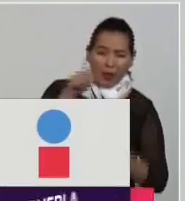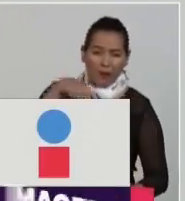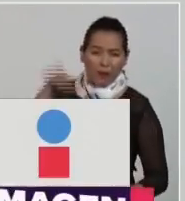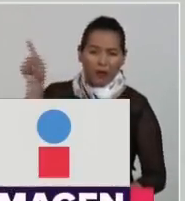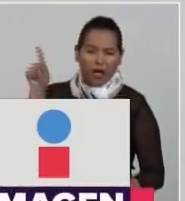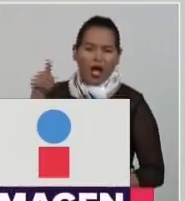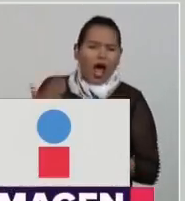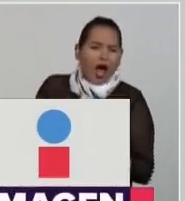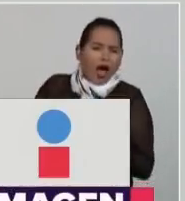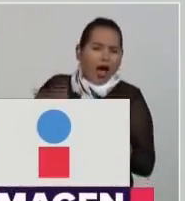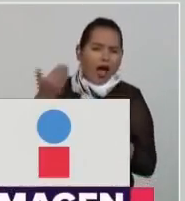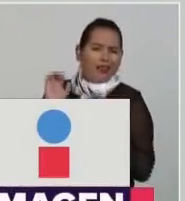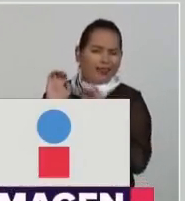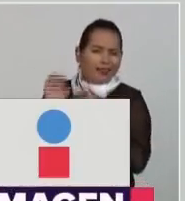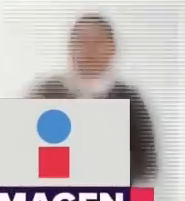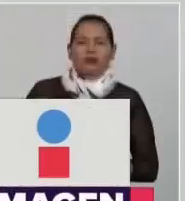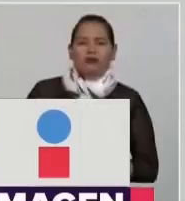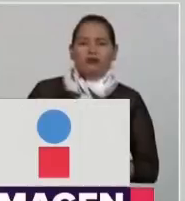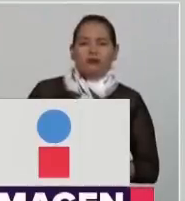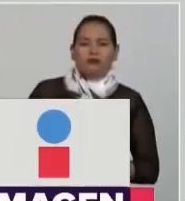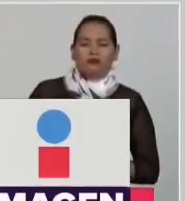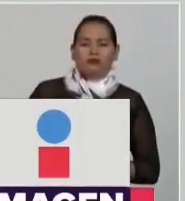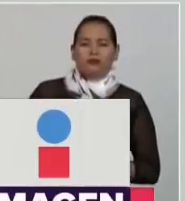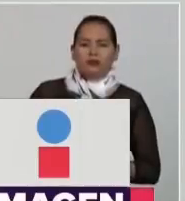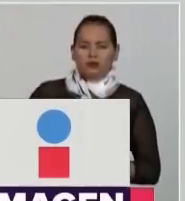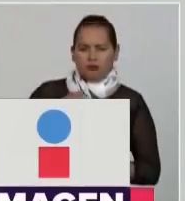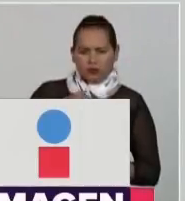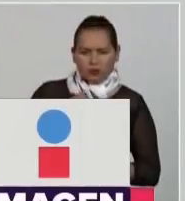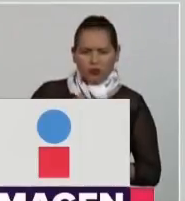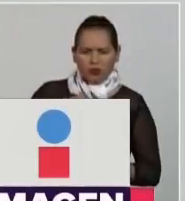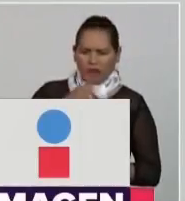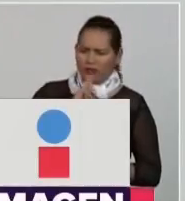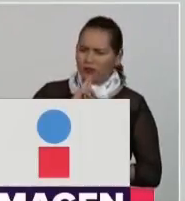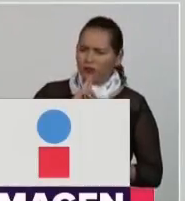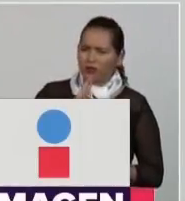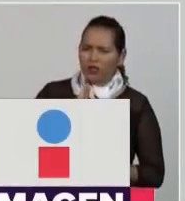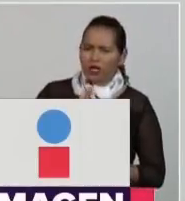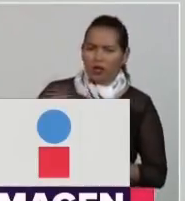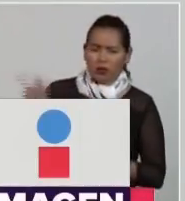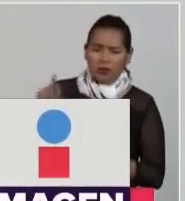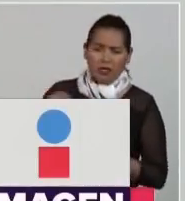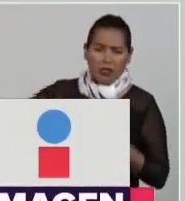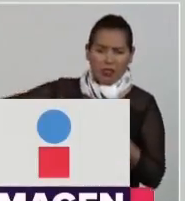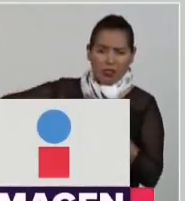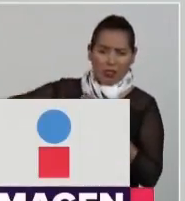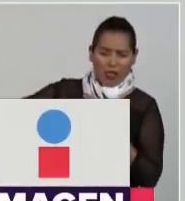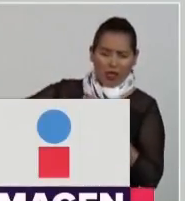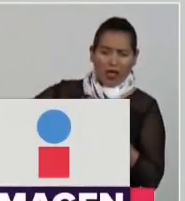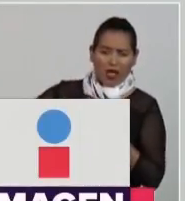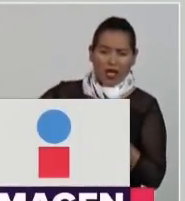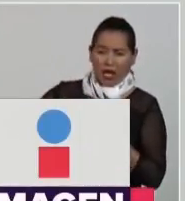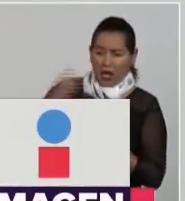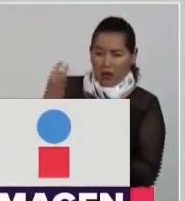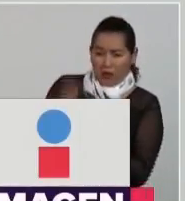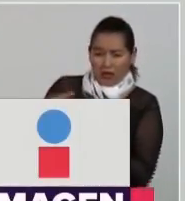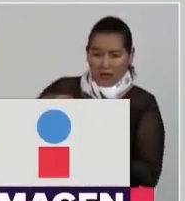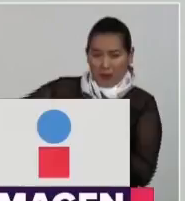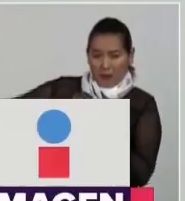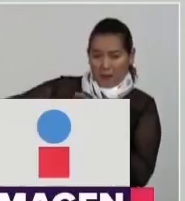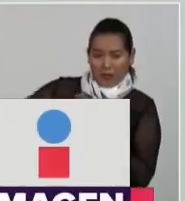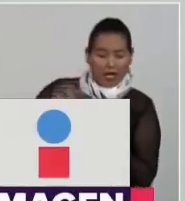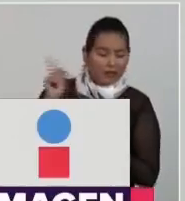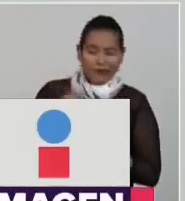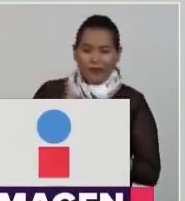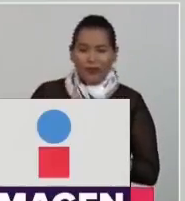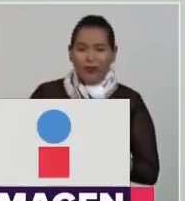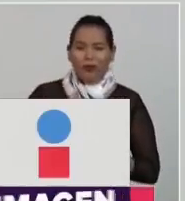hace 8 años por cierto cuando usted lo apoyaba te da la atacarme a mí no ataca martha erika ataca a cientos de mujeres miles de mujeres que